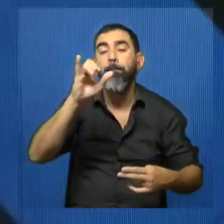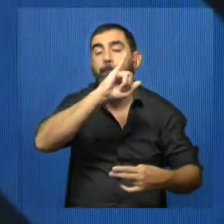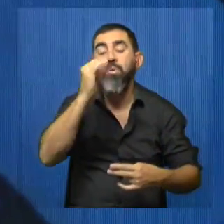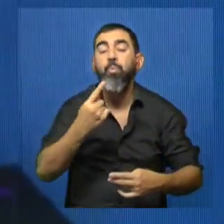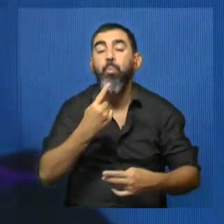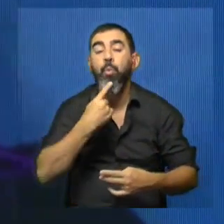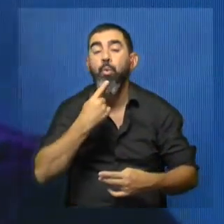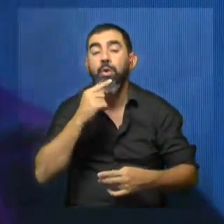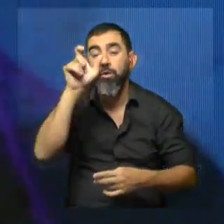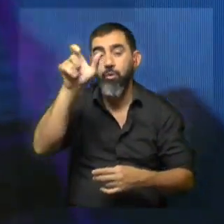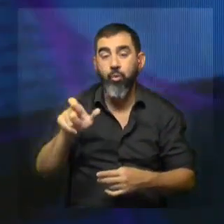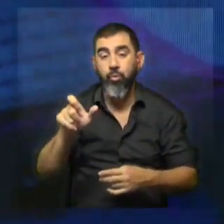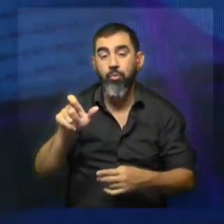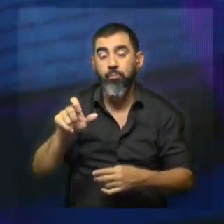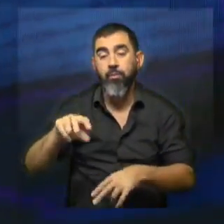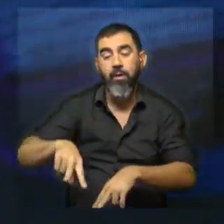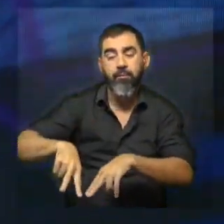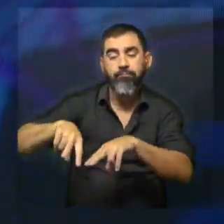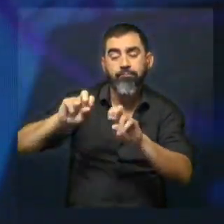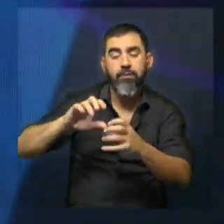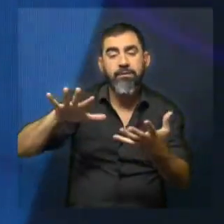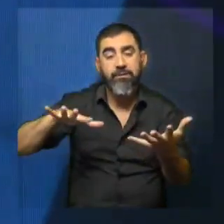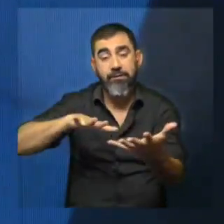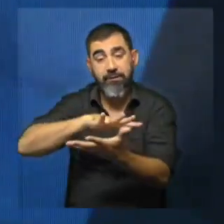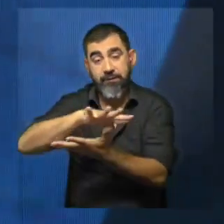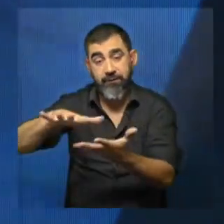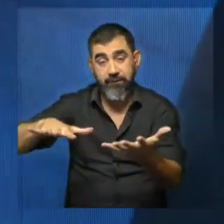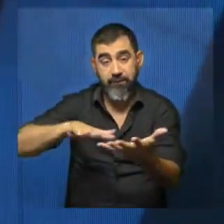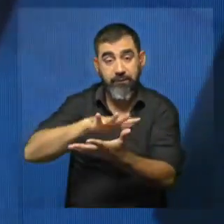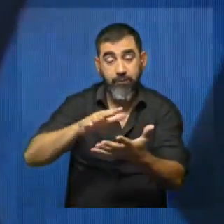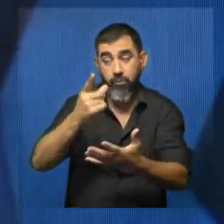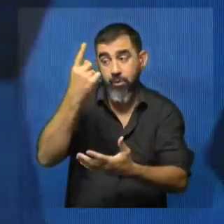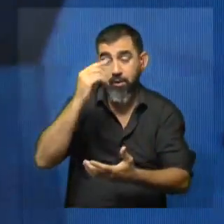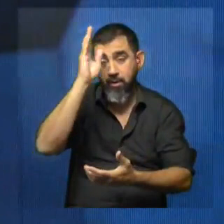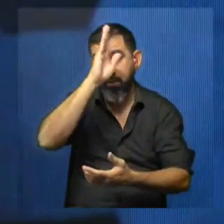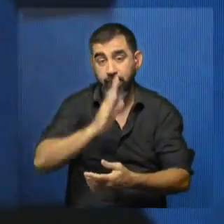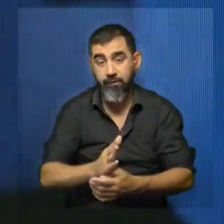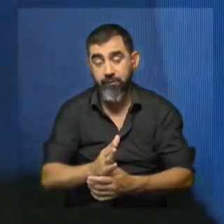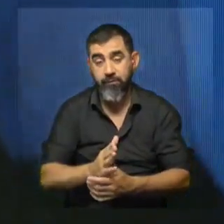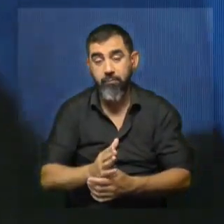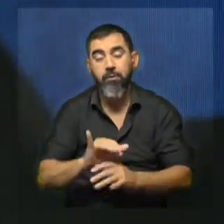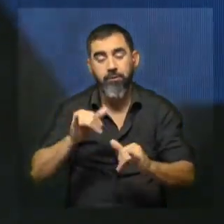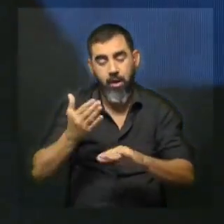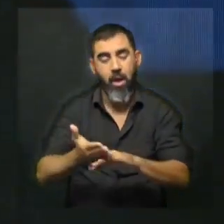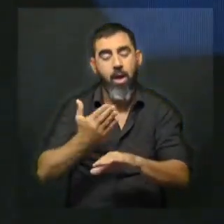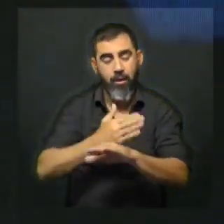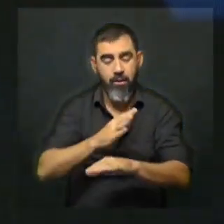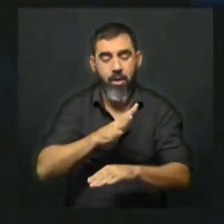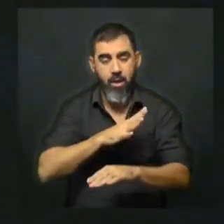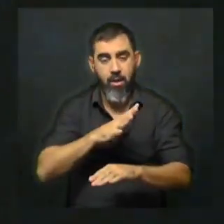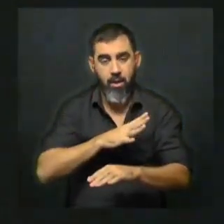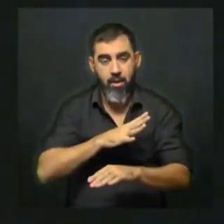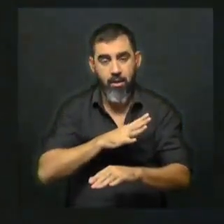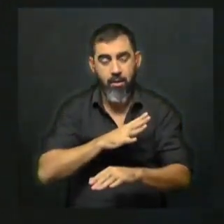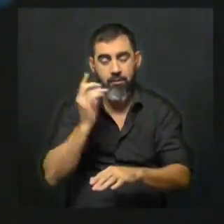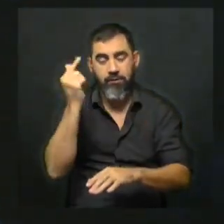para analizar desde Uruguay todo lo que pasó ayer, pero que ya venía con antecedentes. Desde hace